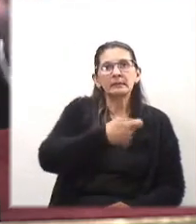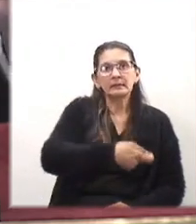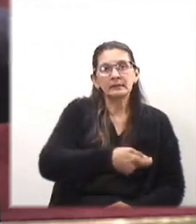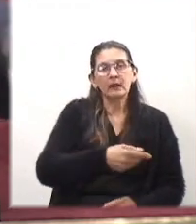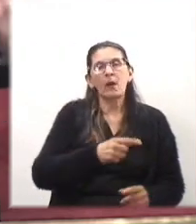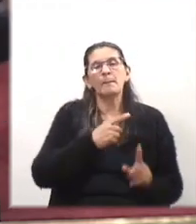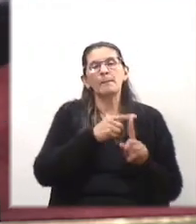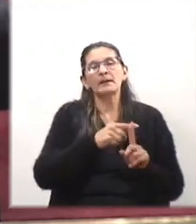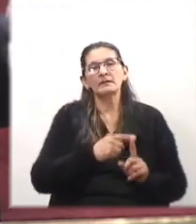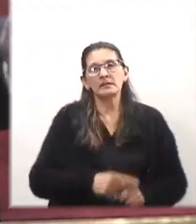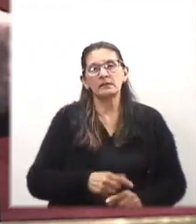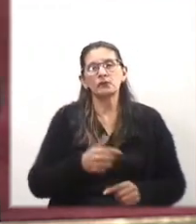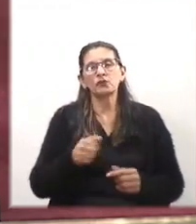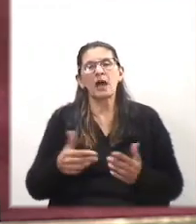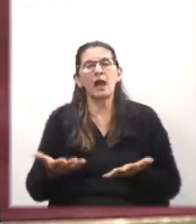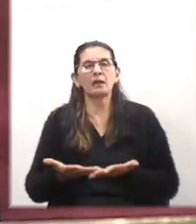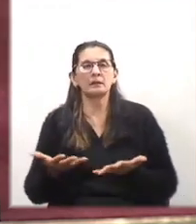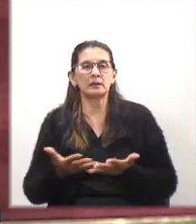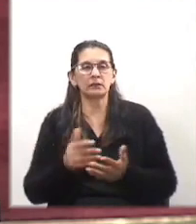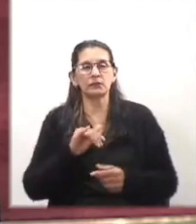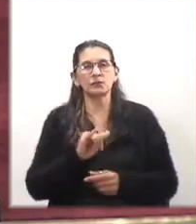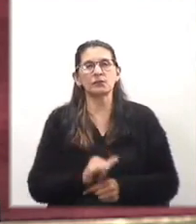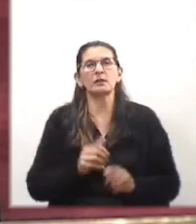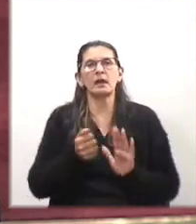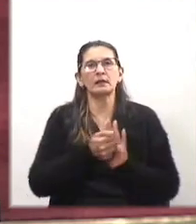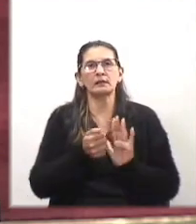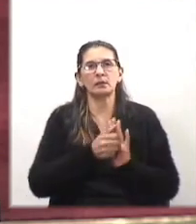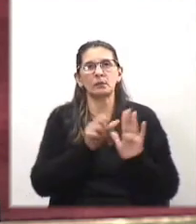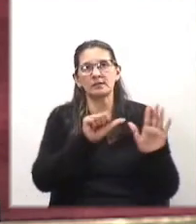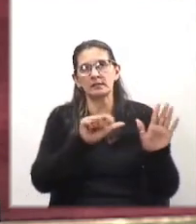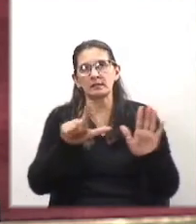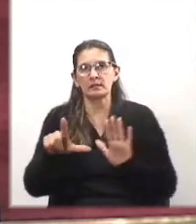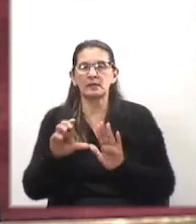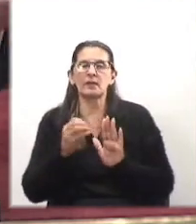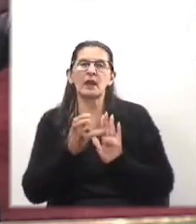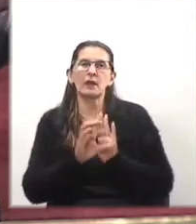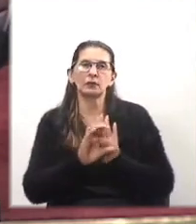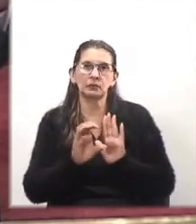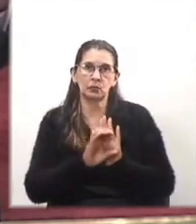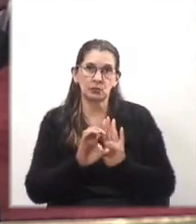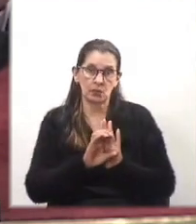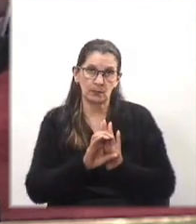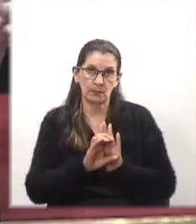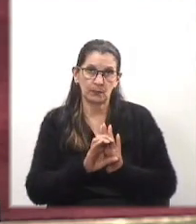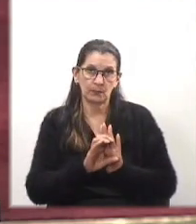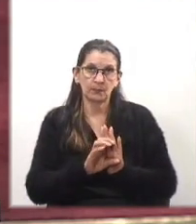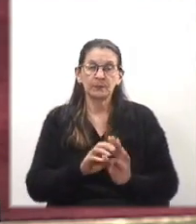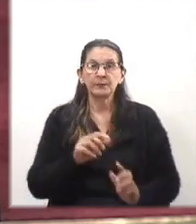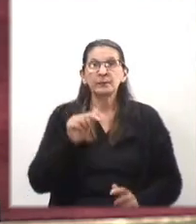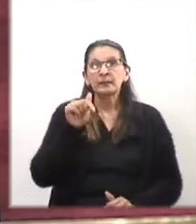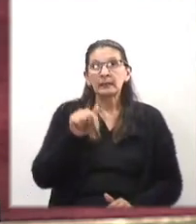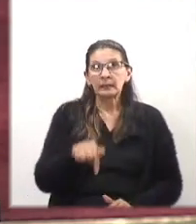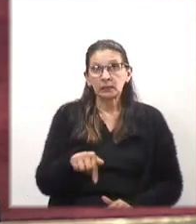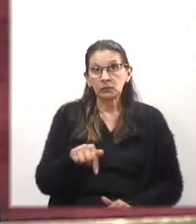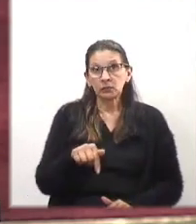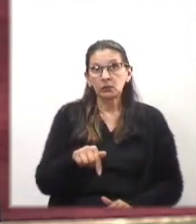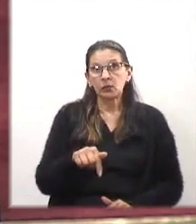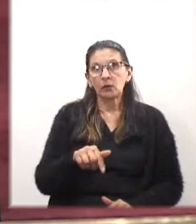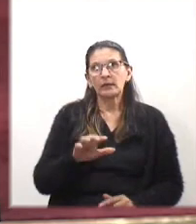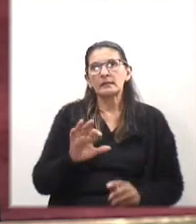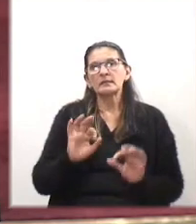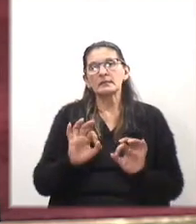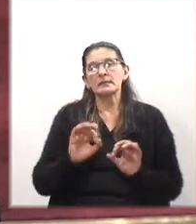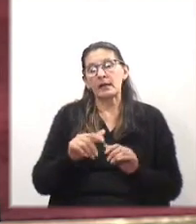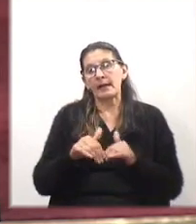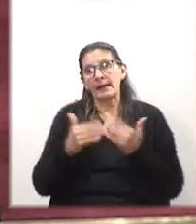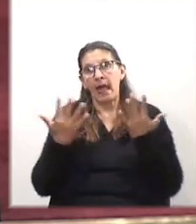el de los pasivos y el del Estado, en conformidad con el artículo 67 de la Constitución. Esto lo consideramos